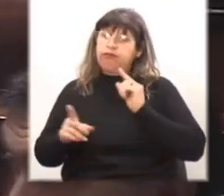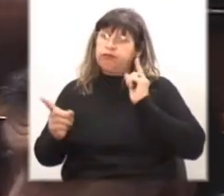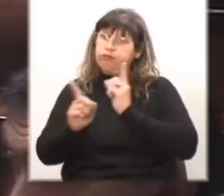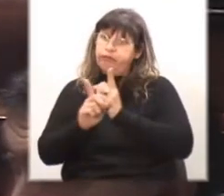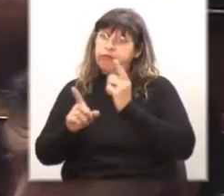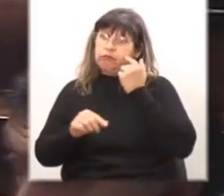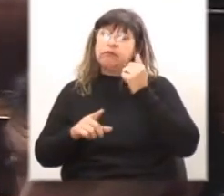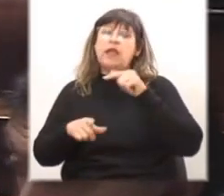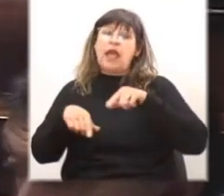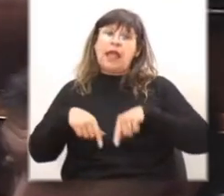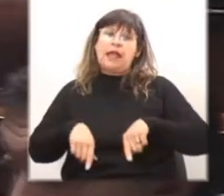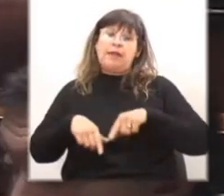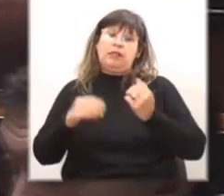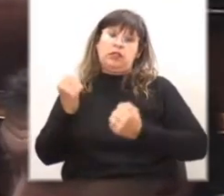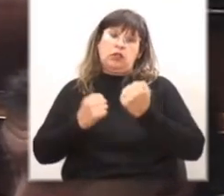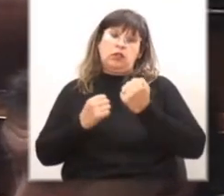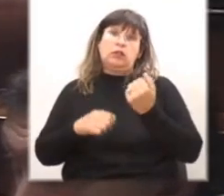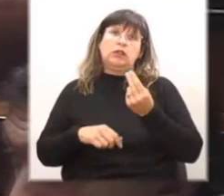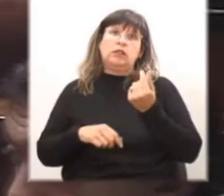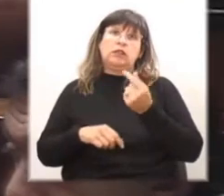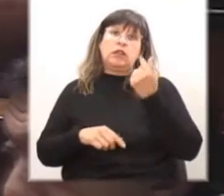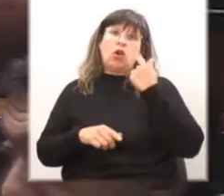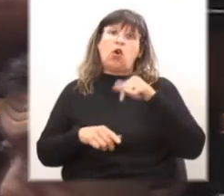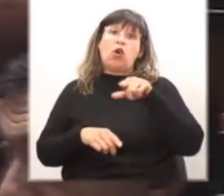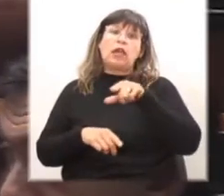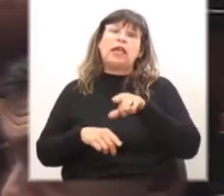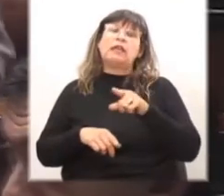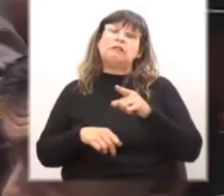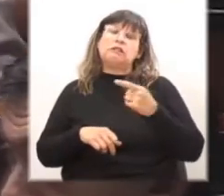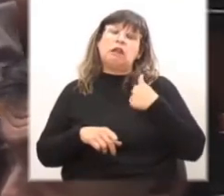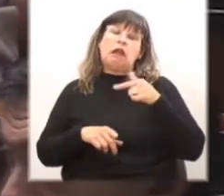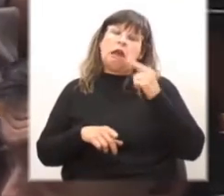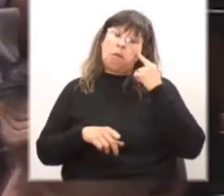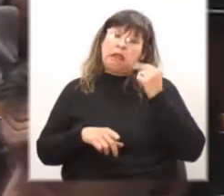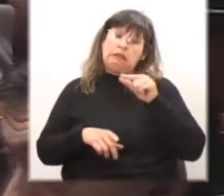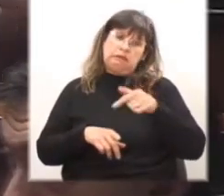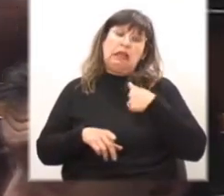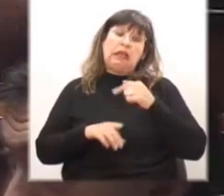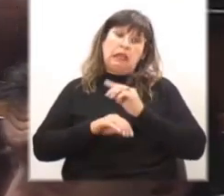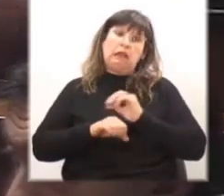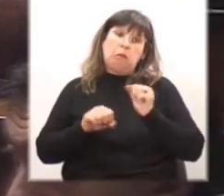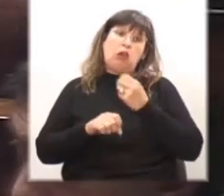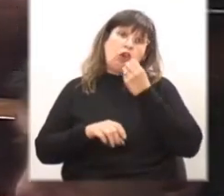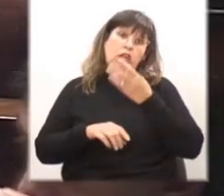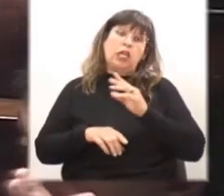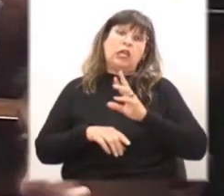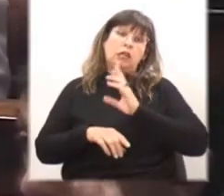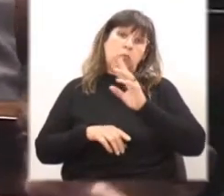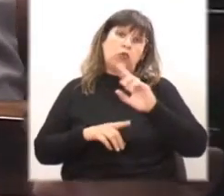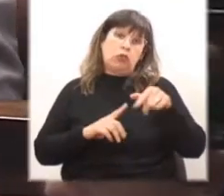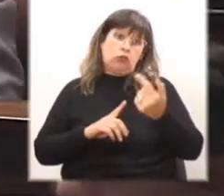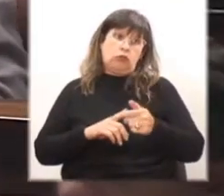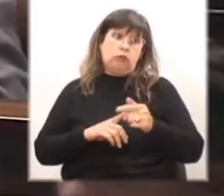ministra de Economía y Finanzas o a quien ella entienda oportuno derivarlo.